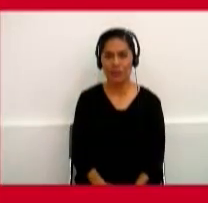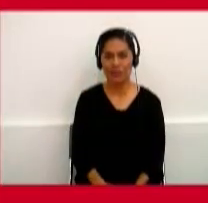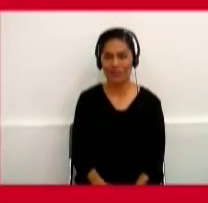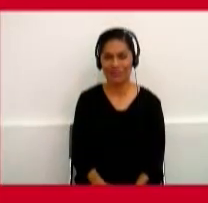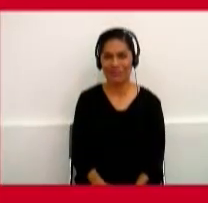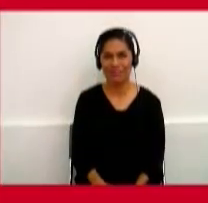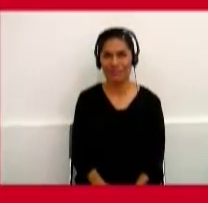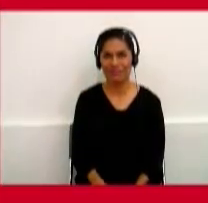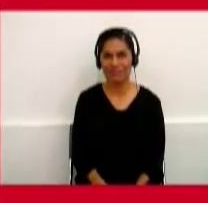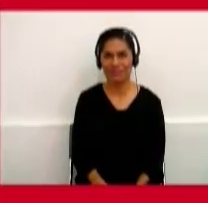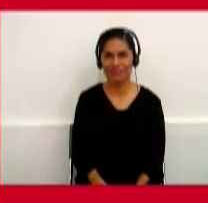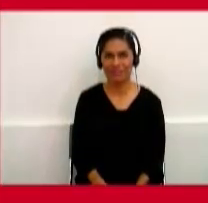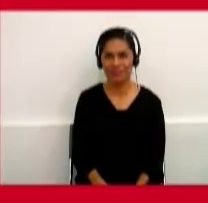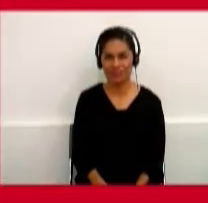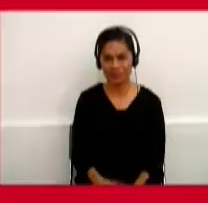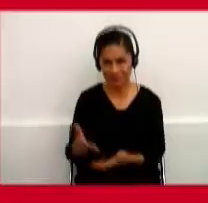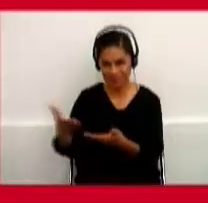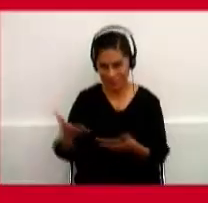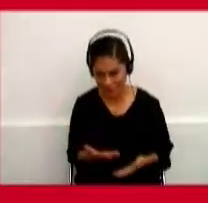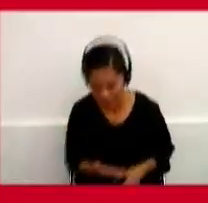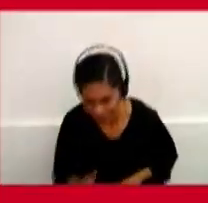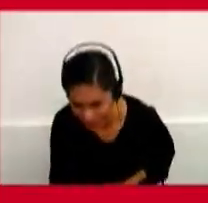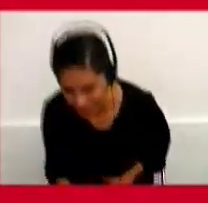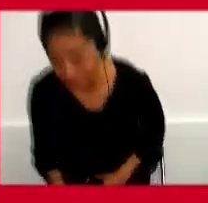de carguío en Compañía Minera Antapacay.